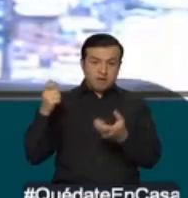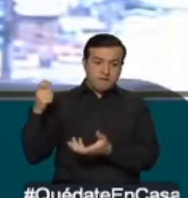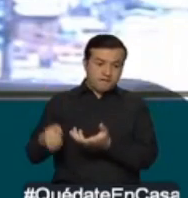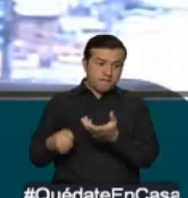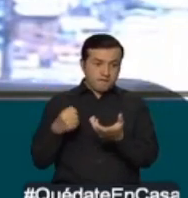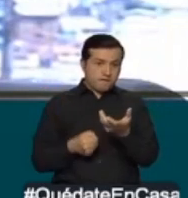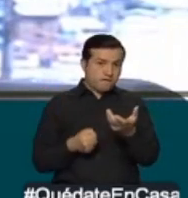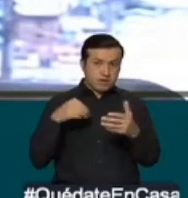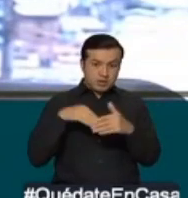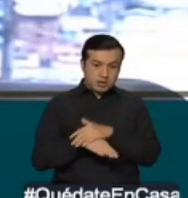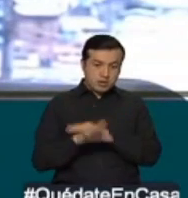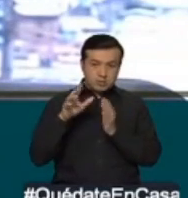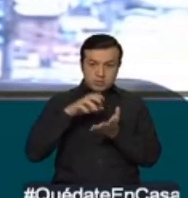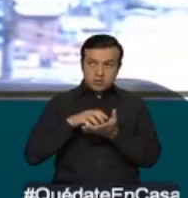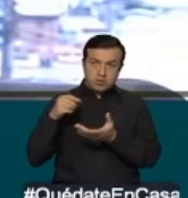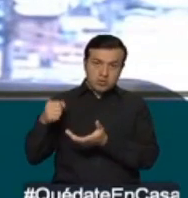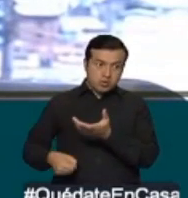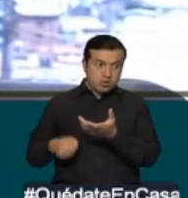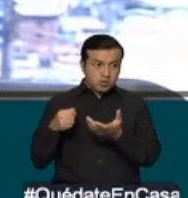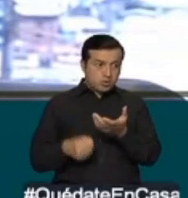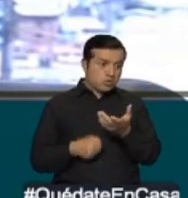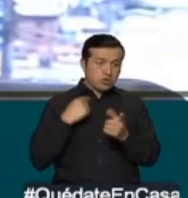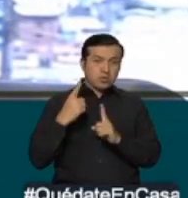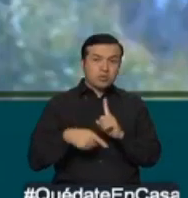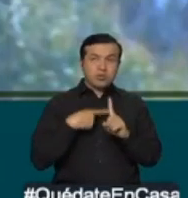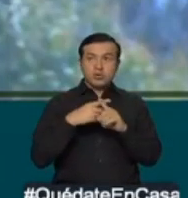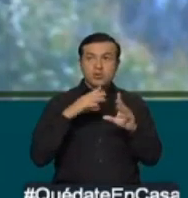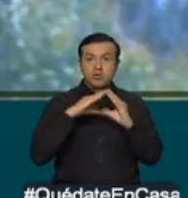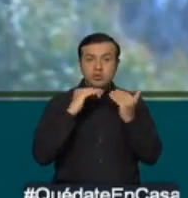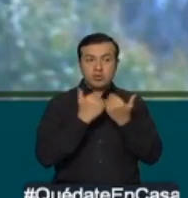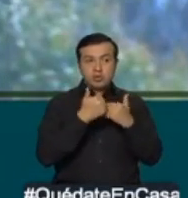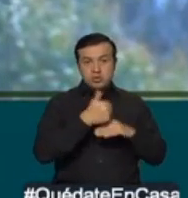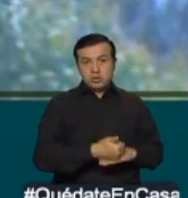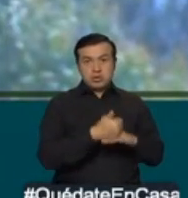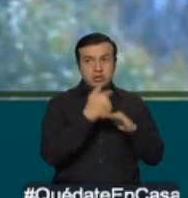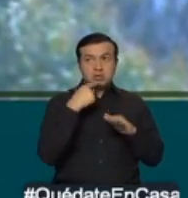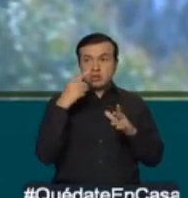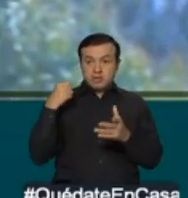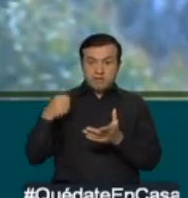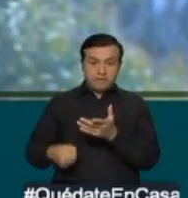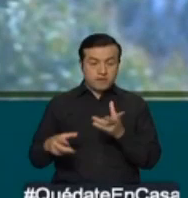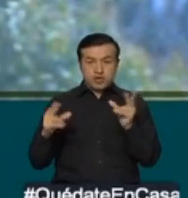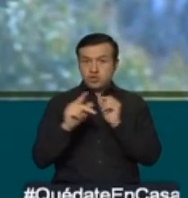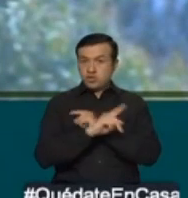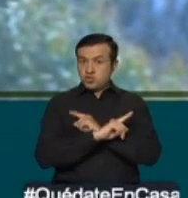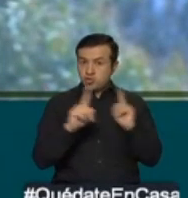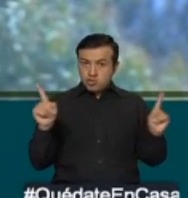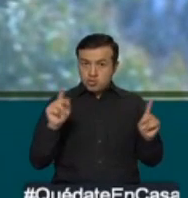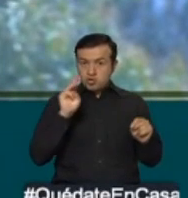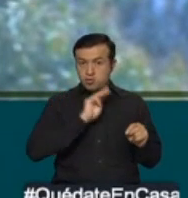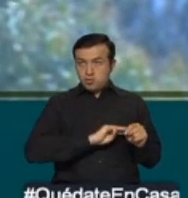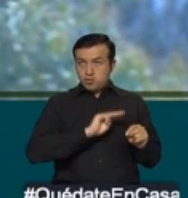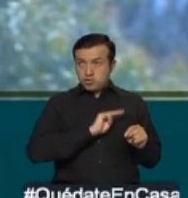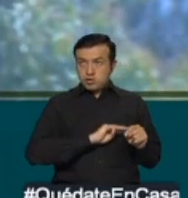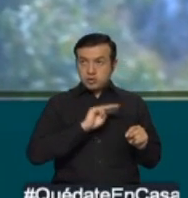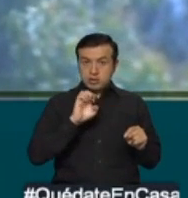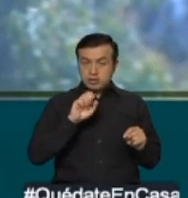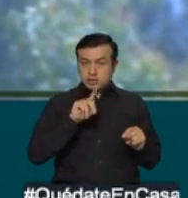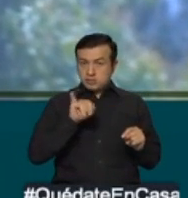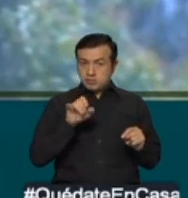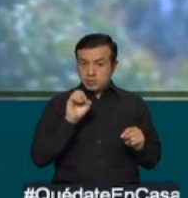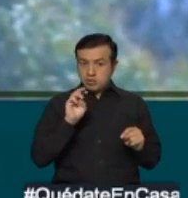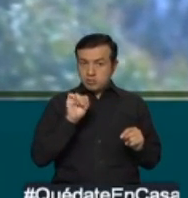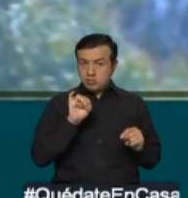ingresa a la provincia pero hay una disposición última del coi nacional que elimina este tipo de fumigación los municipios de espejo y mira en la